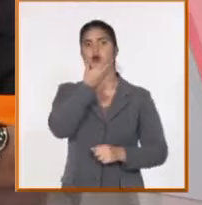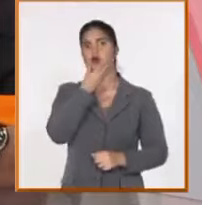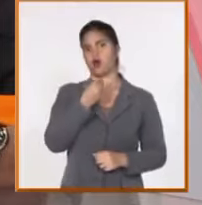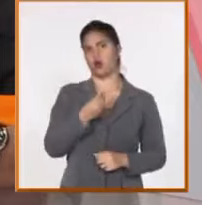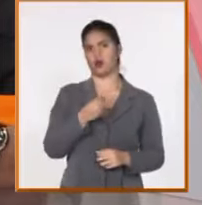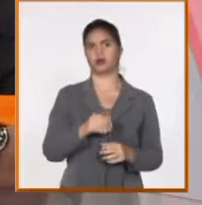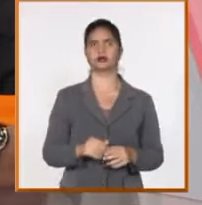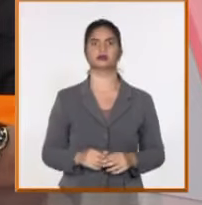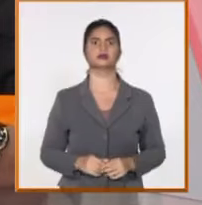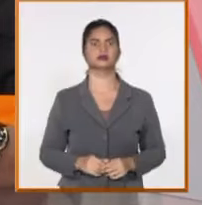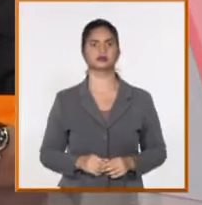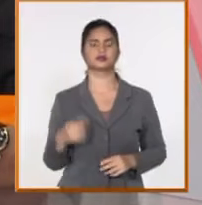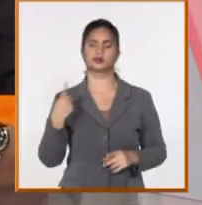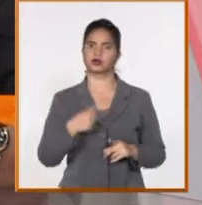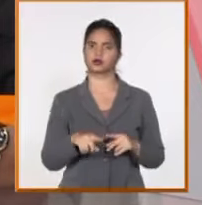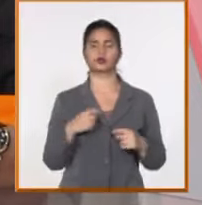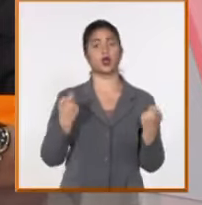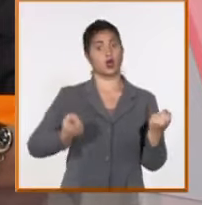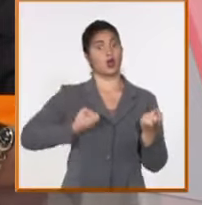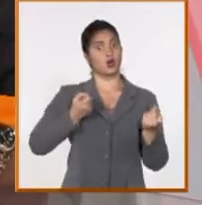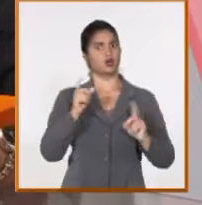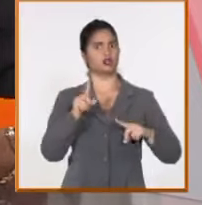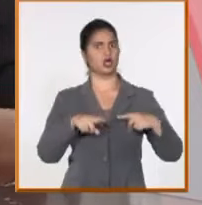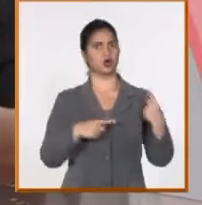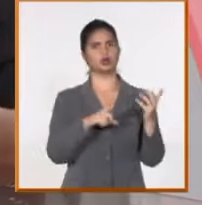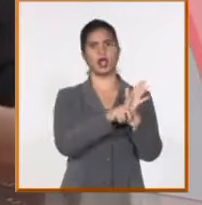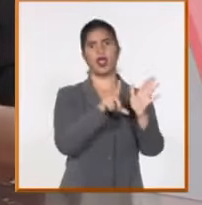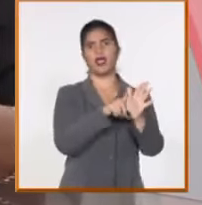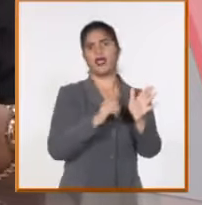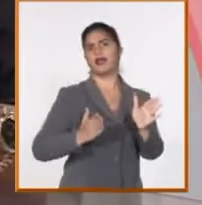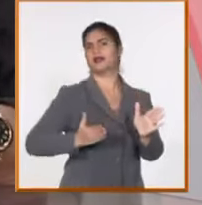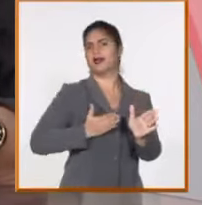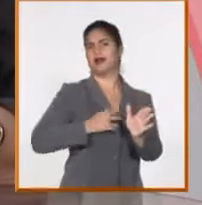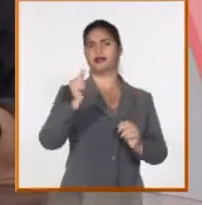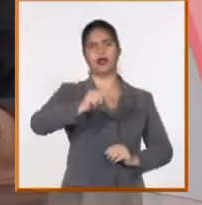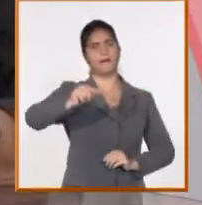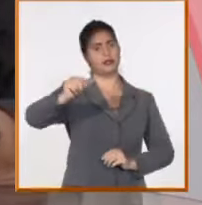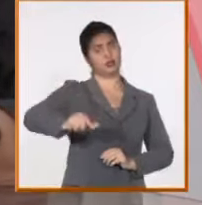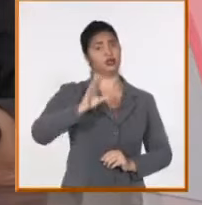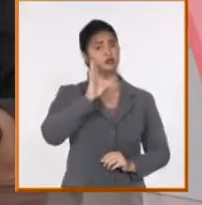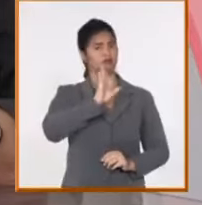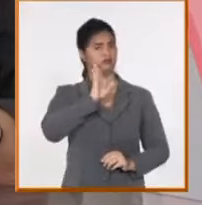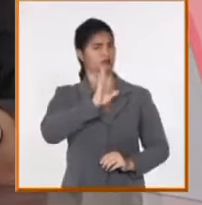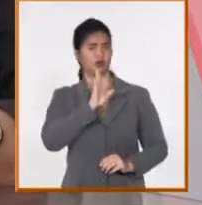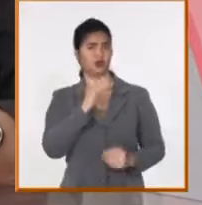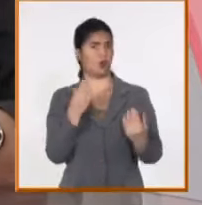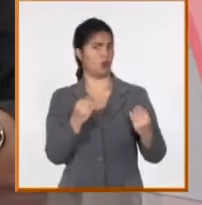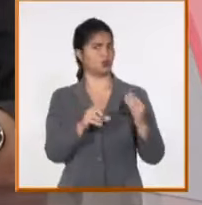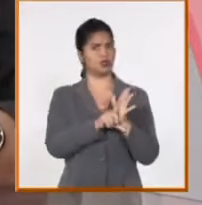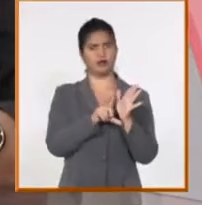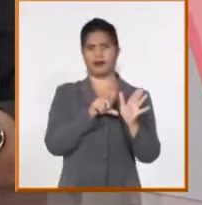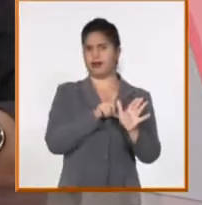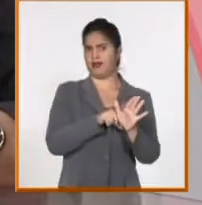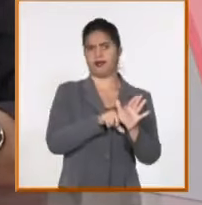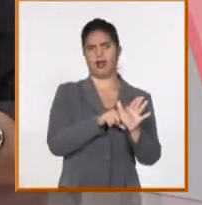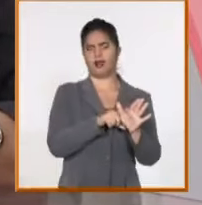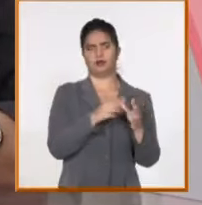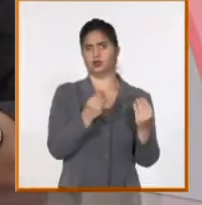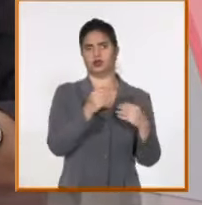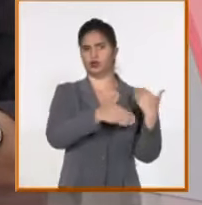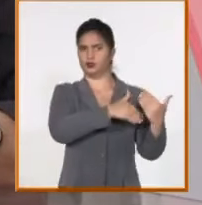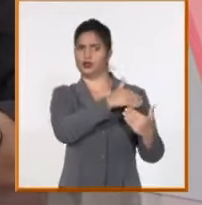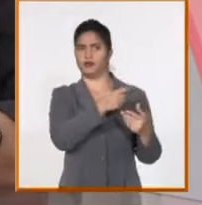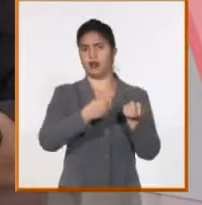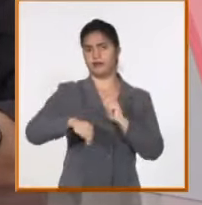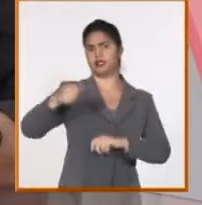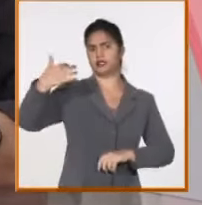por supuesto el enfrentamiento a las indisciplinas las ilegalidades las manifestaciones de corrupción la gestión de